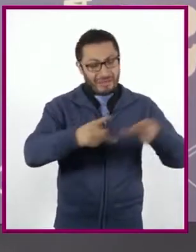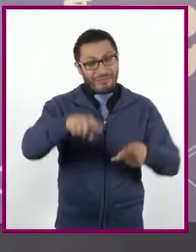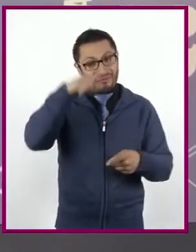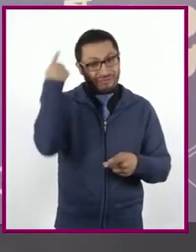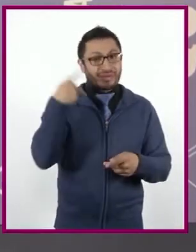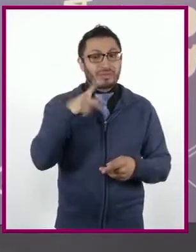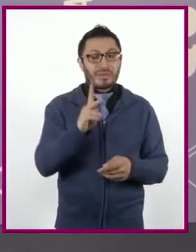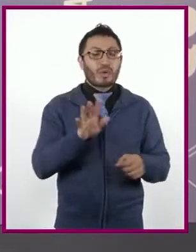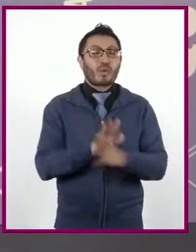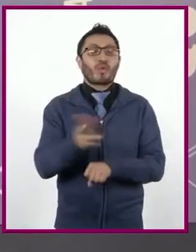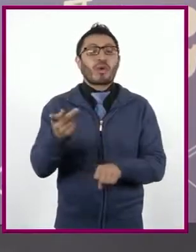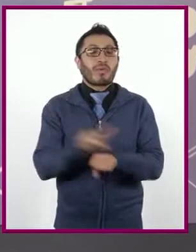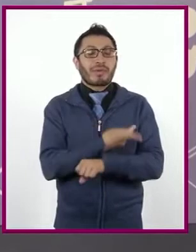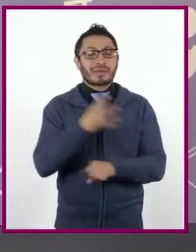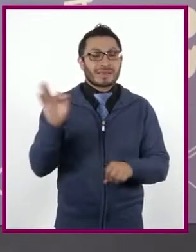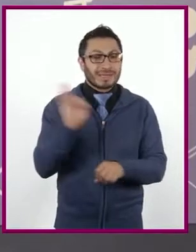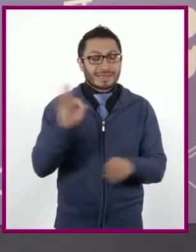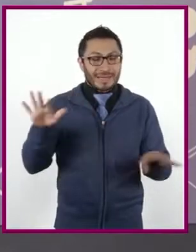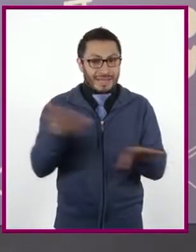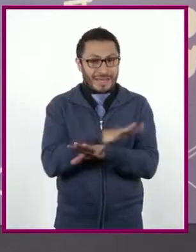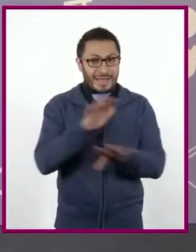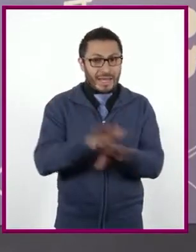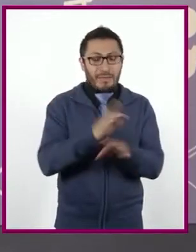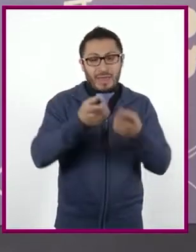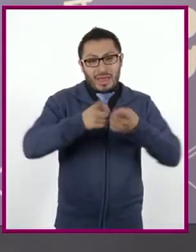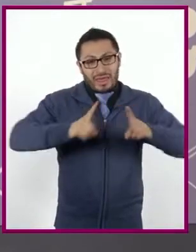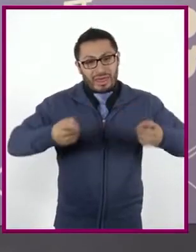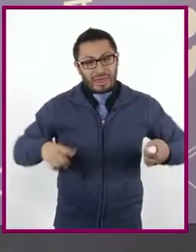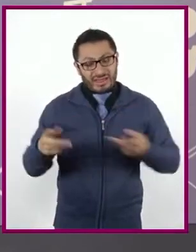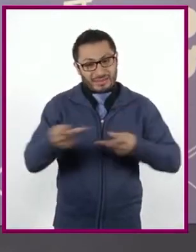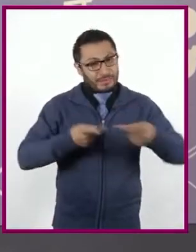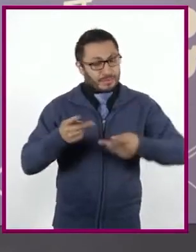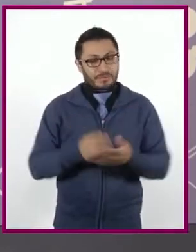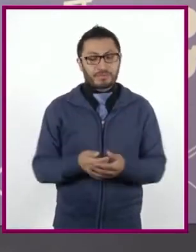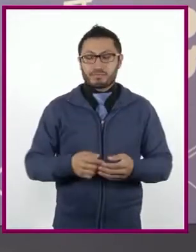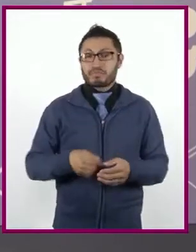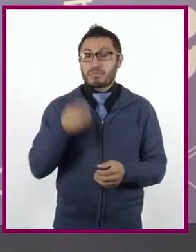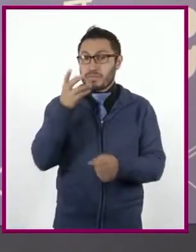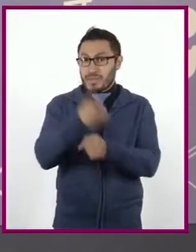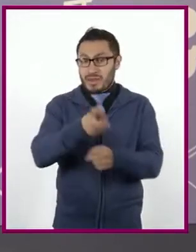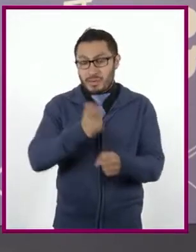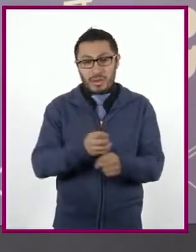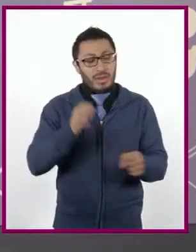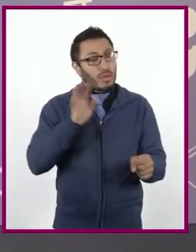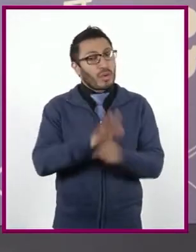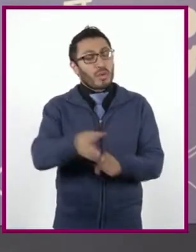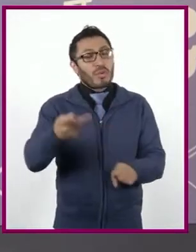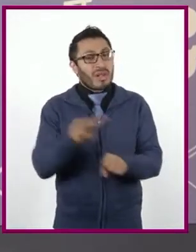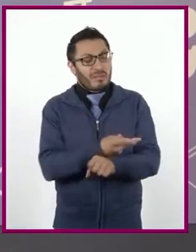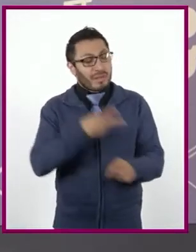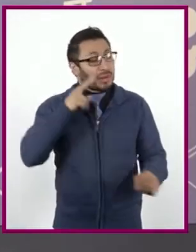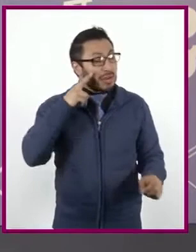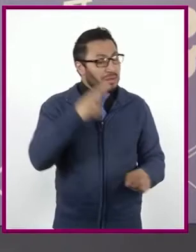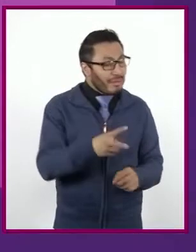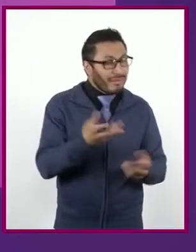qué pasa cuando modificamos el procedimiento. Te reto a que descubras lo que sucede cuando interviene la